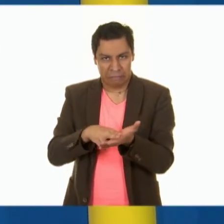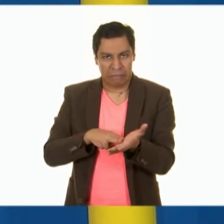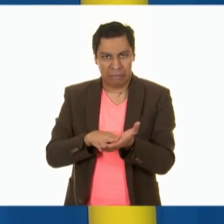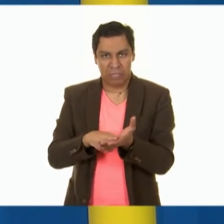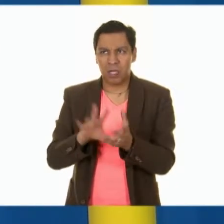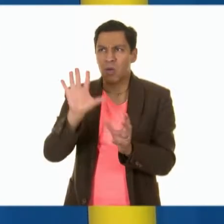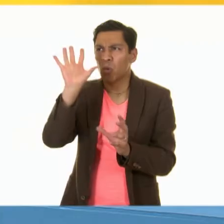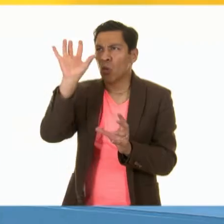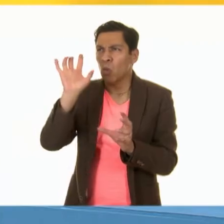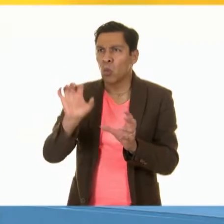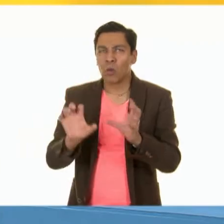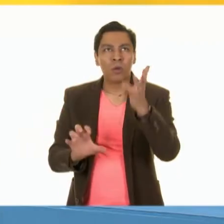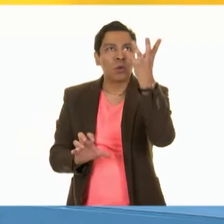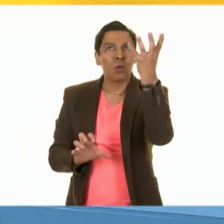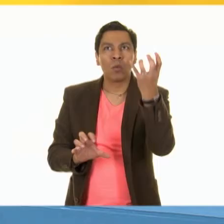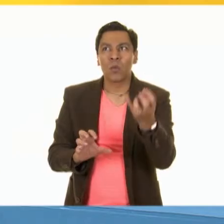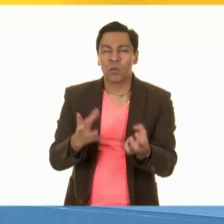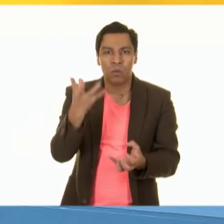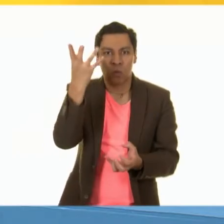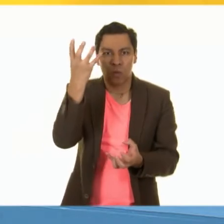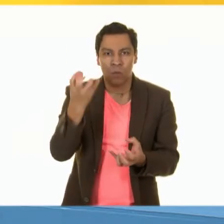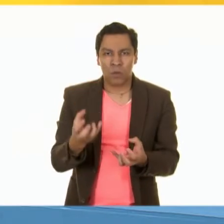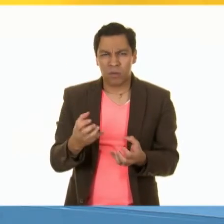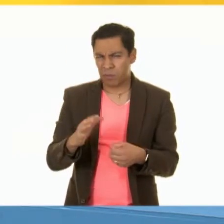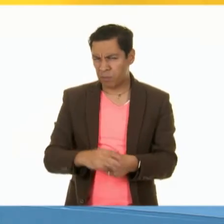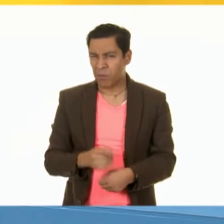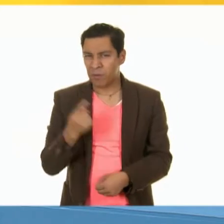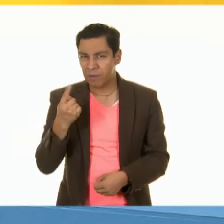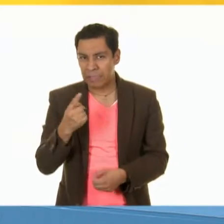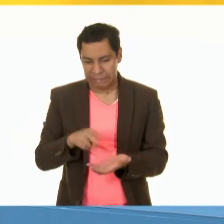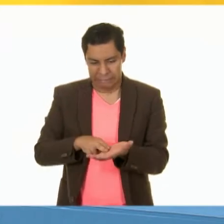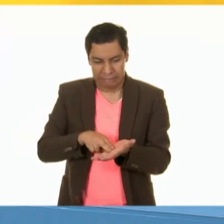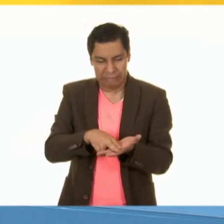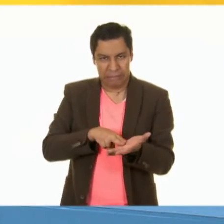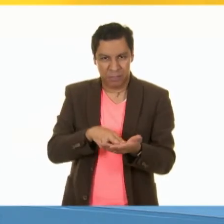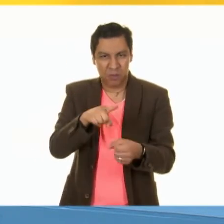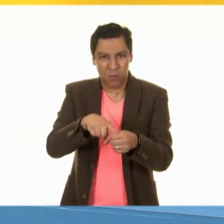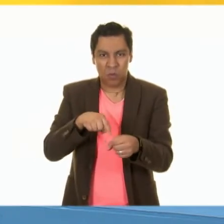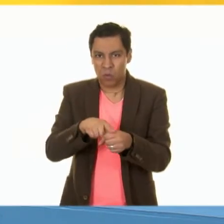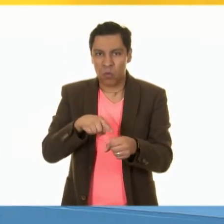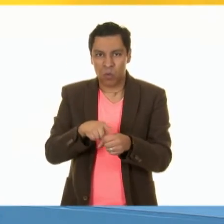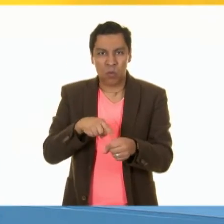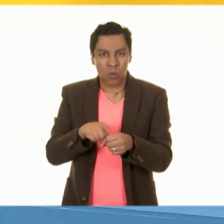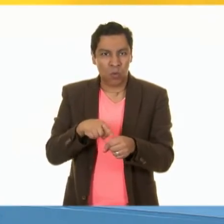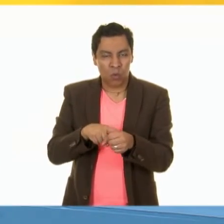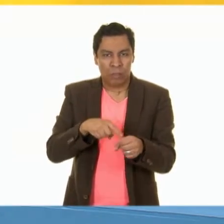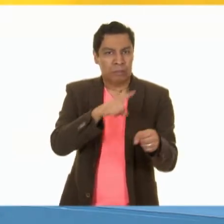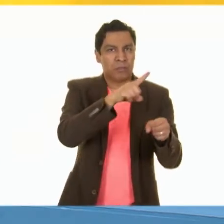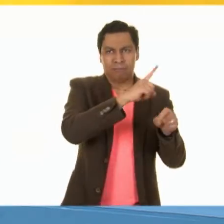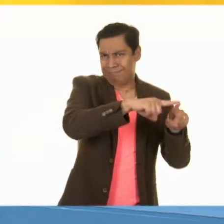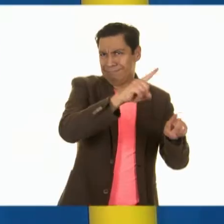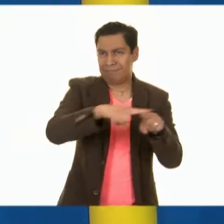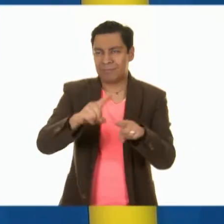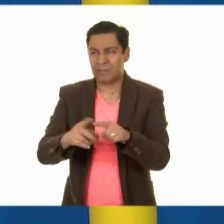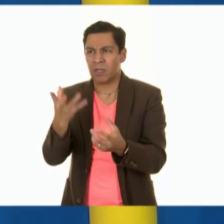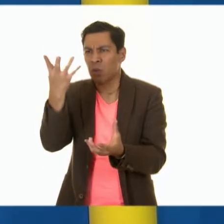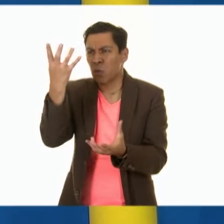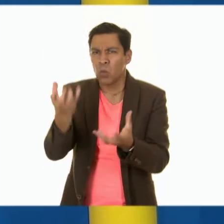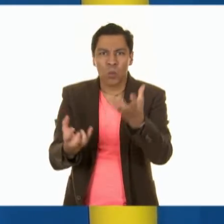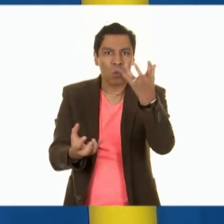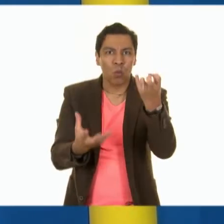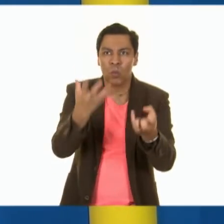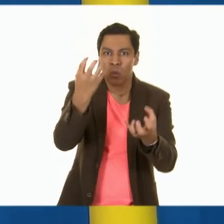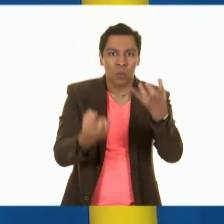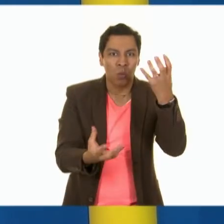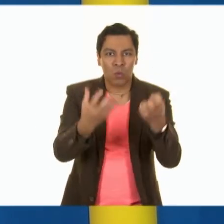preguntado por qué. Porque el negro absorbe todos los colores y el blanco los refleja todos.